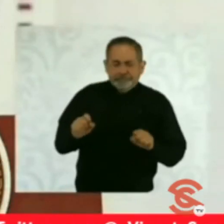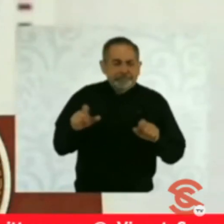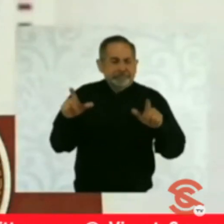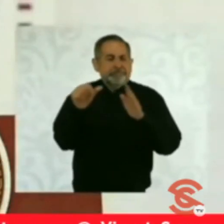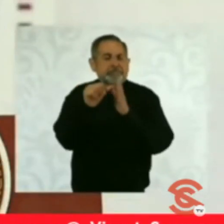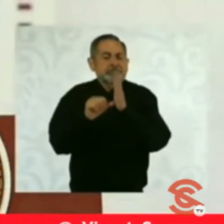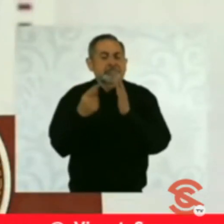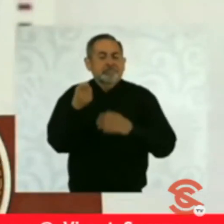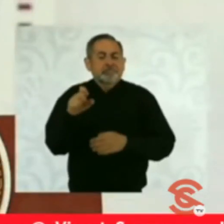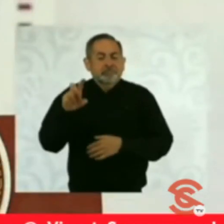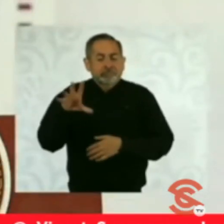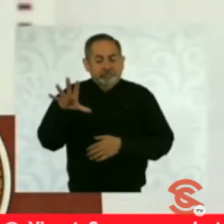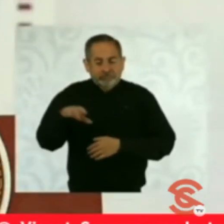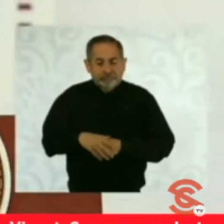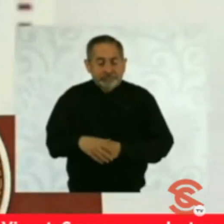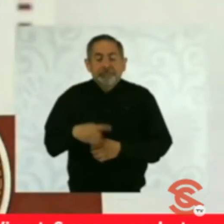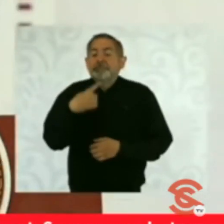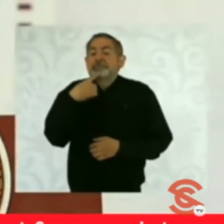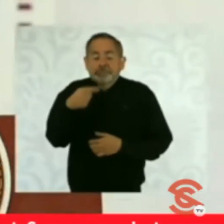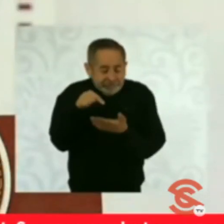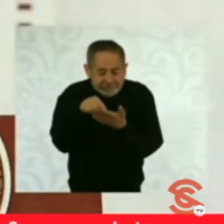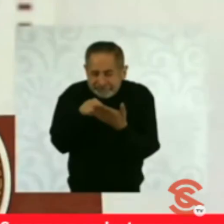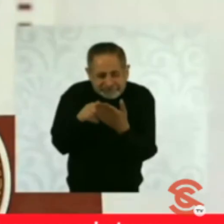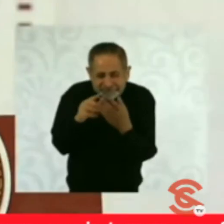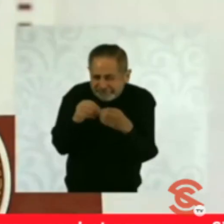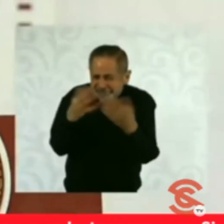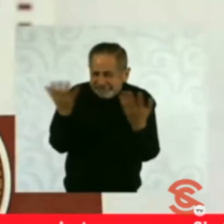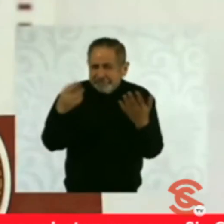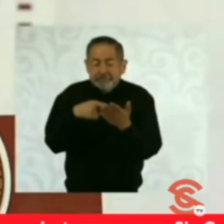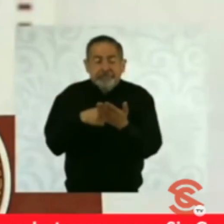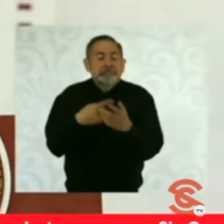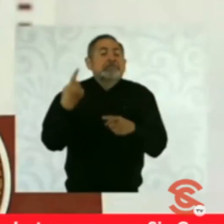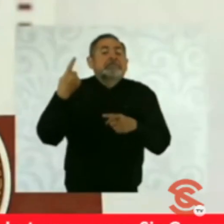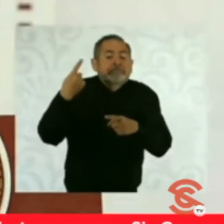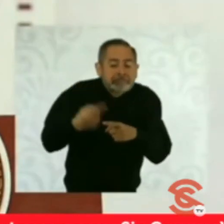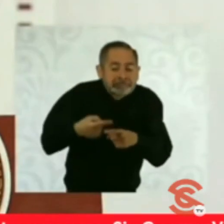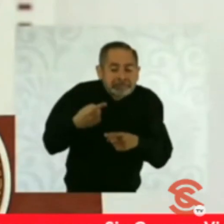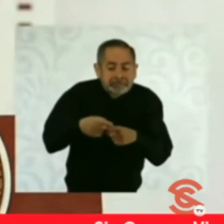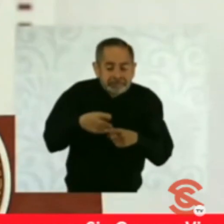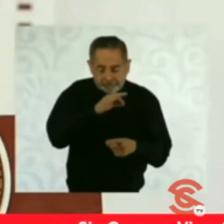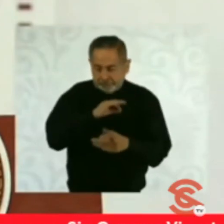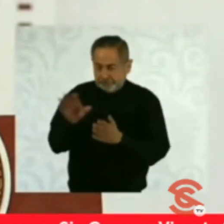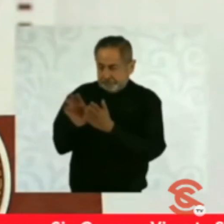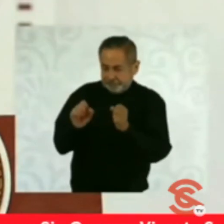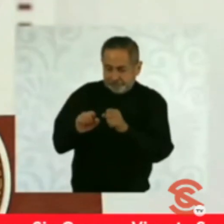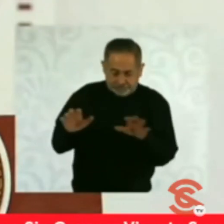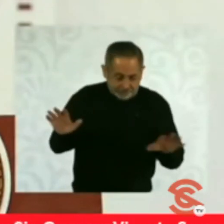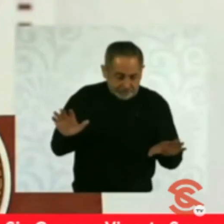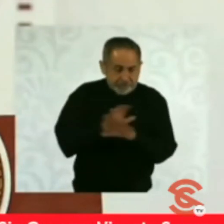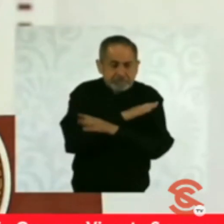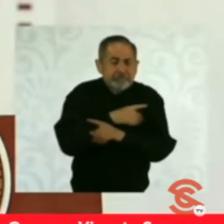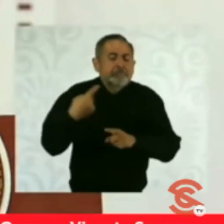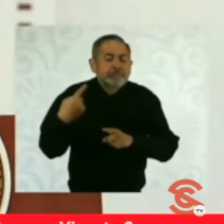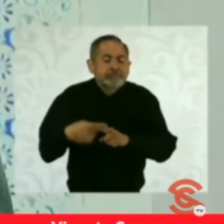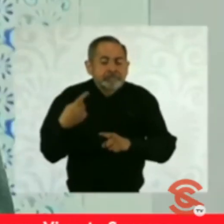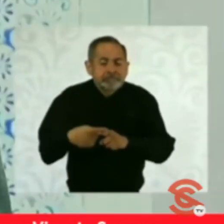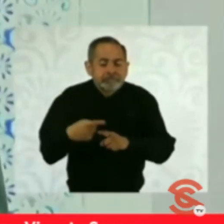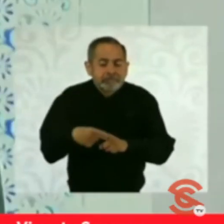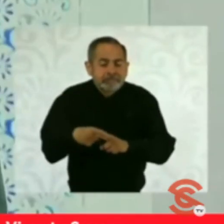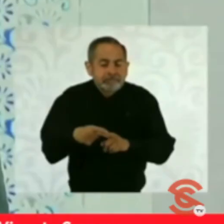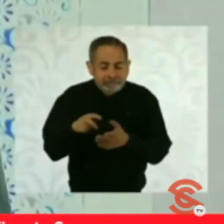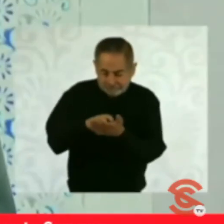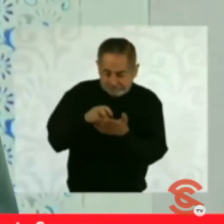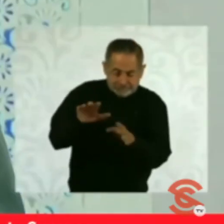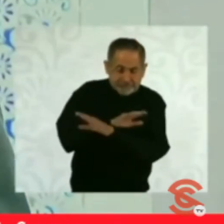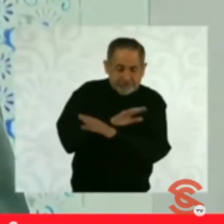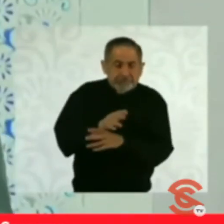dice que los únicos que pueden reformar la Constitución son la mayoría calificada de